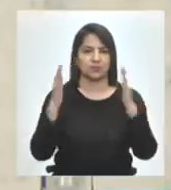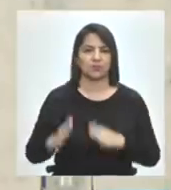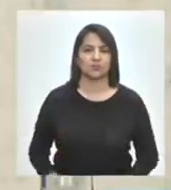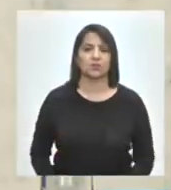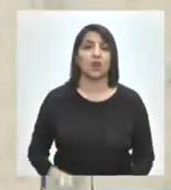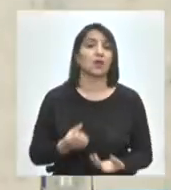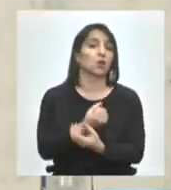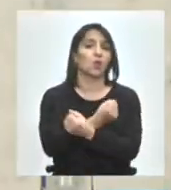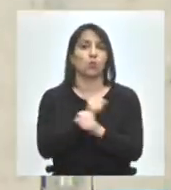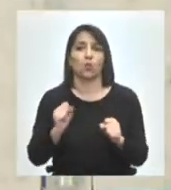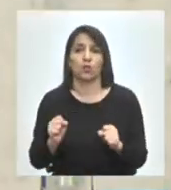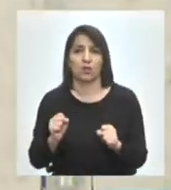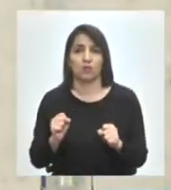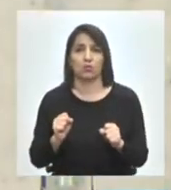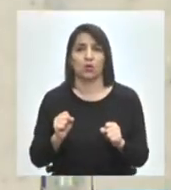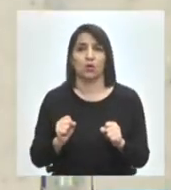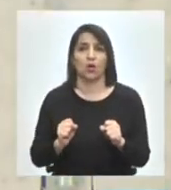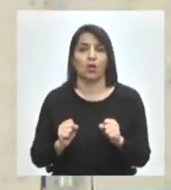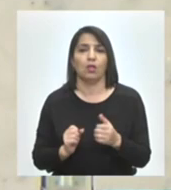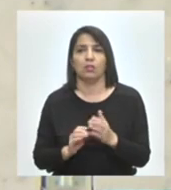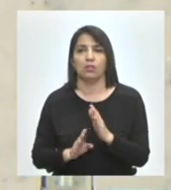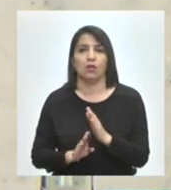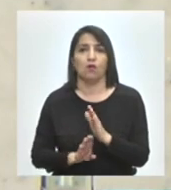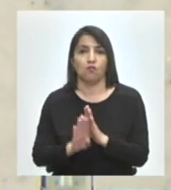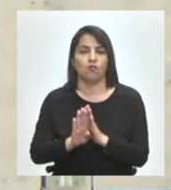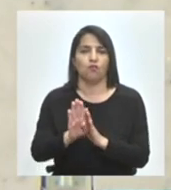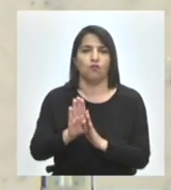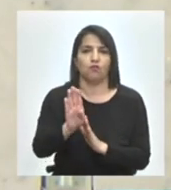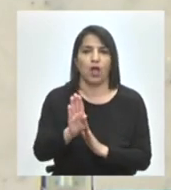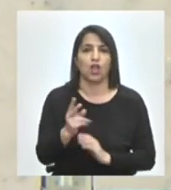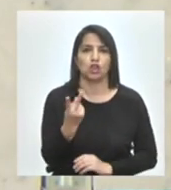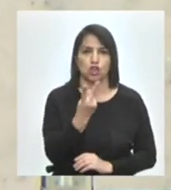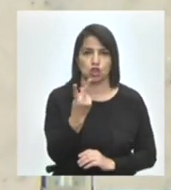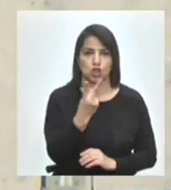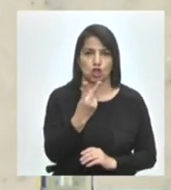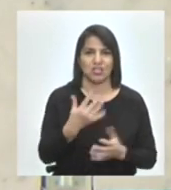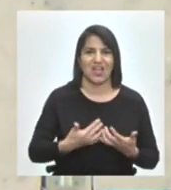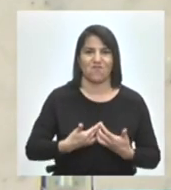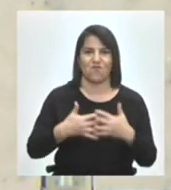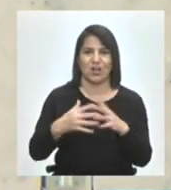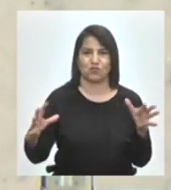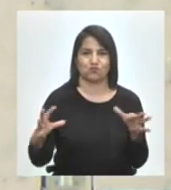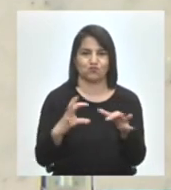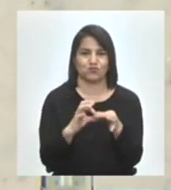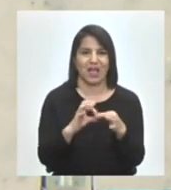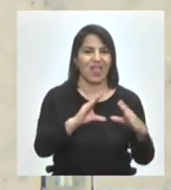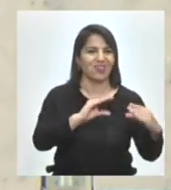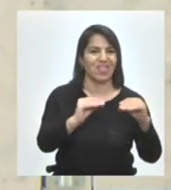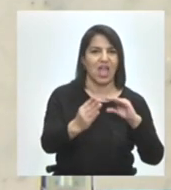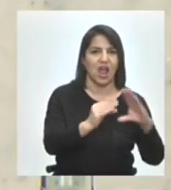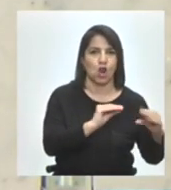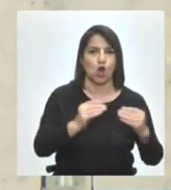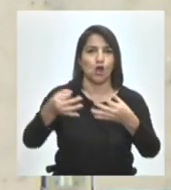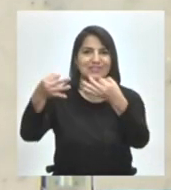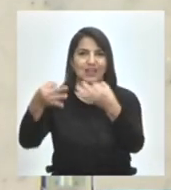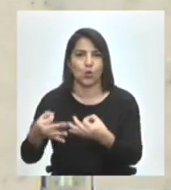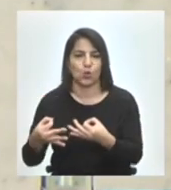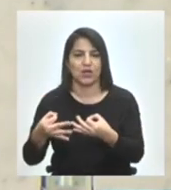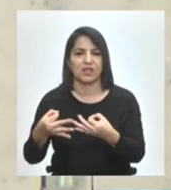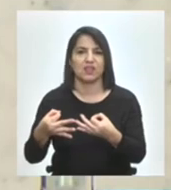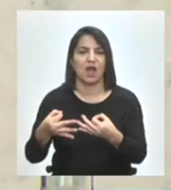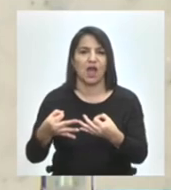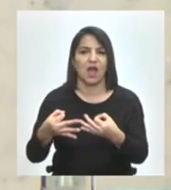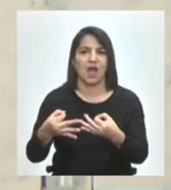No podemos dejar de avanzar en estos dos esfuerzos en paralelo. Diálogo y seguridad no